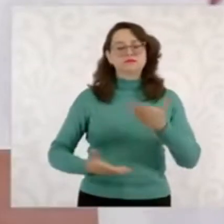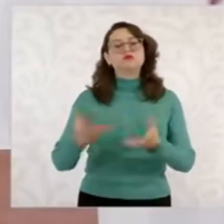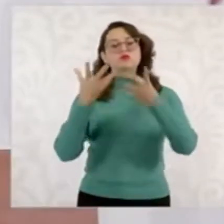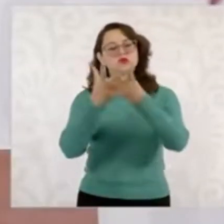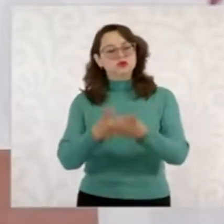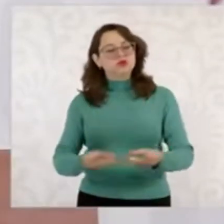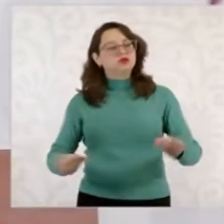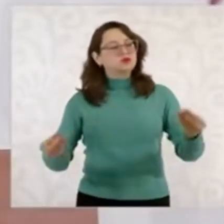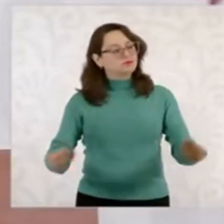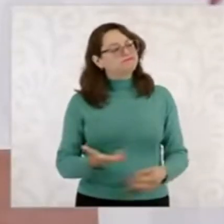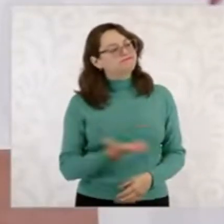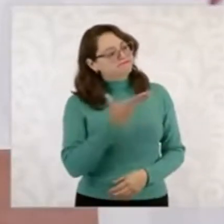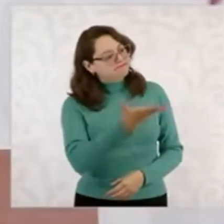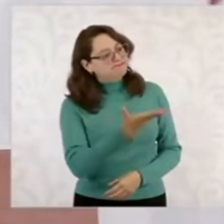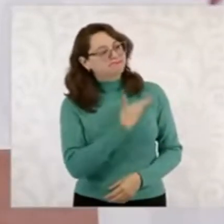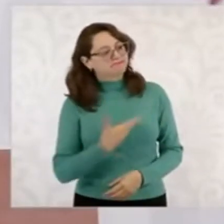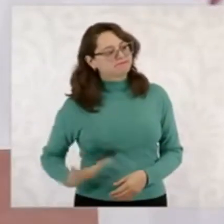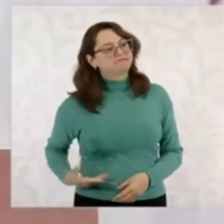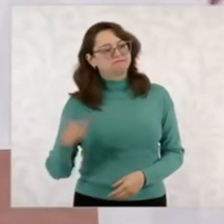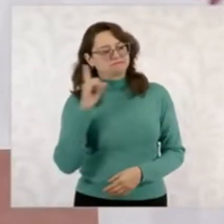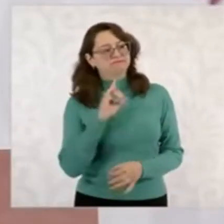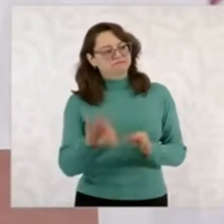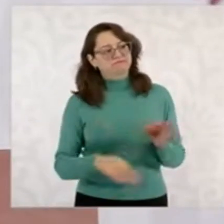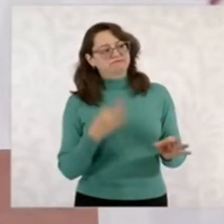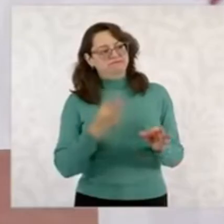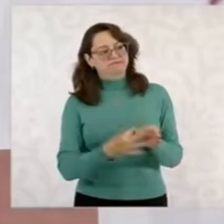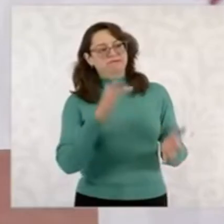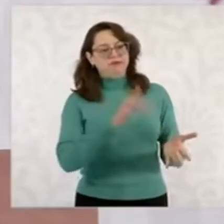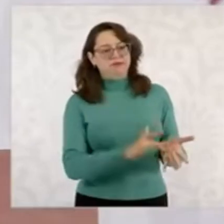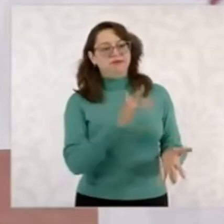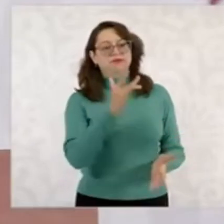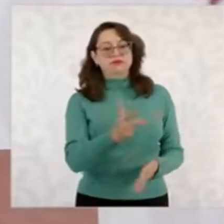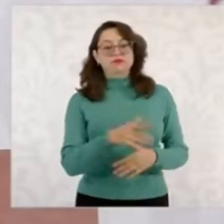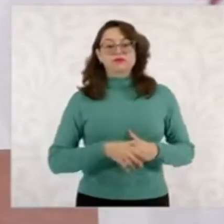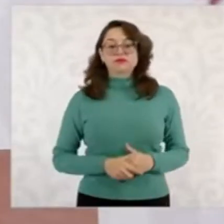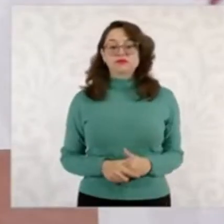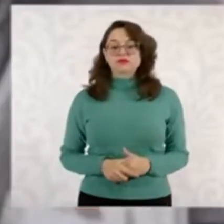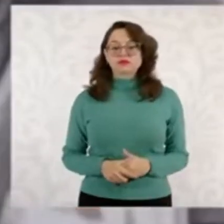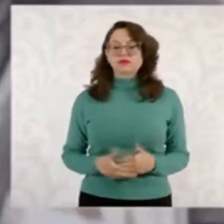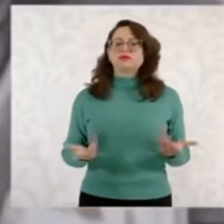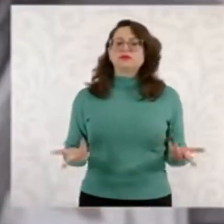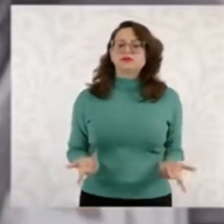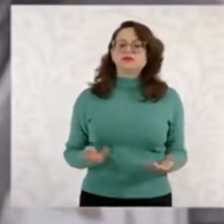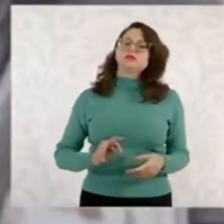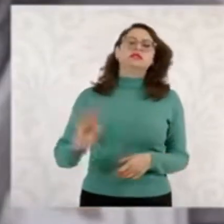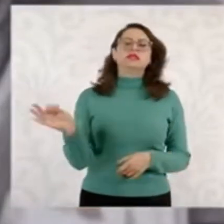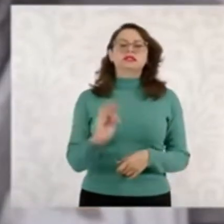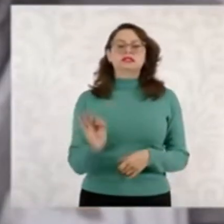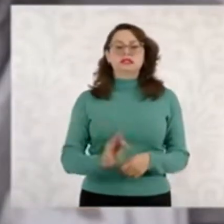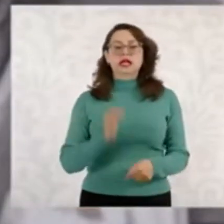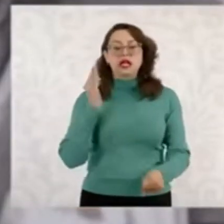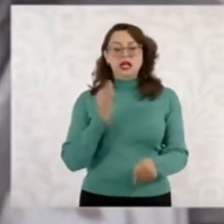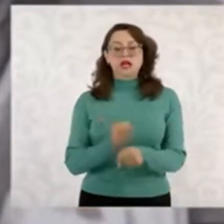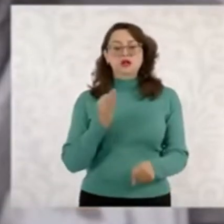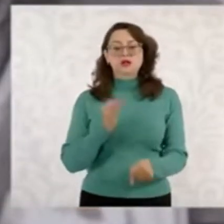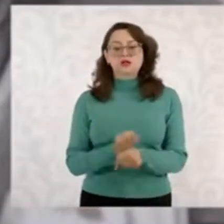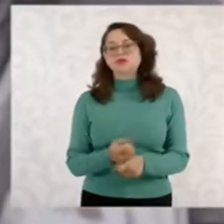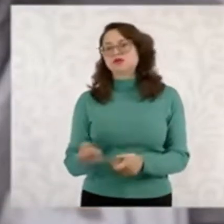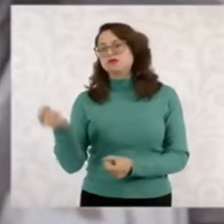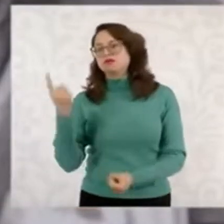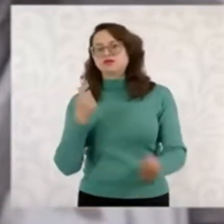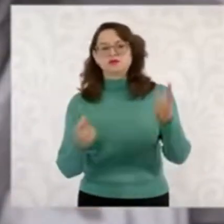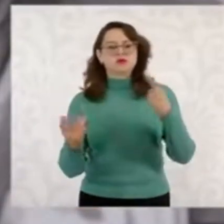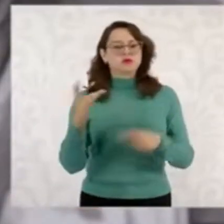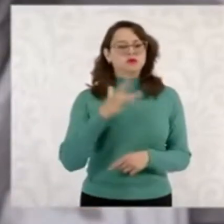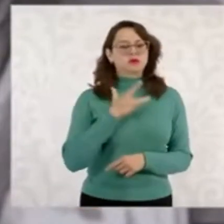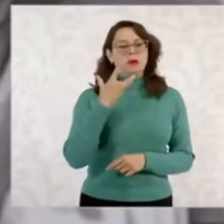ello. Seguramente esta respuesta no dejará a todos satisfechos, pero a estas alturas de la vida ya